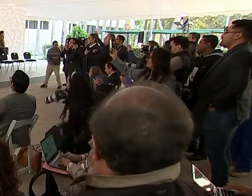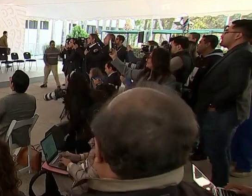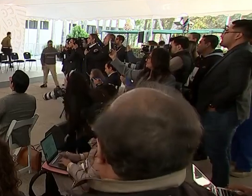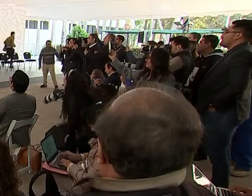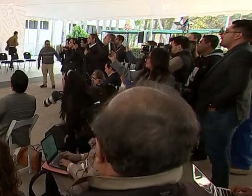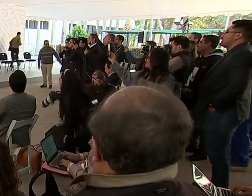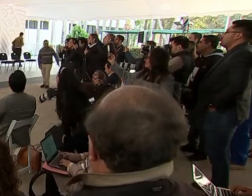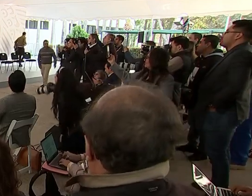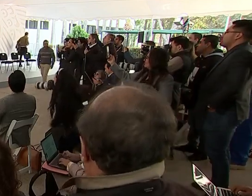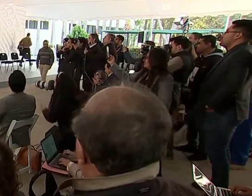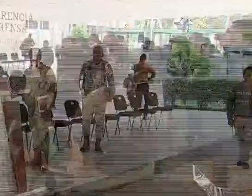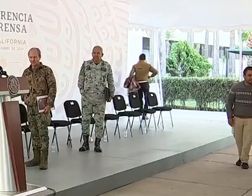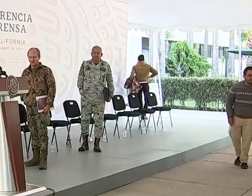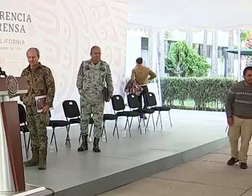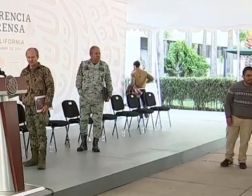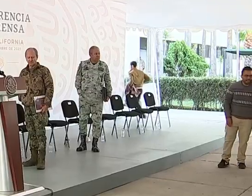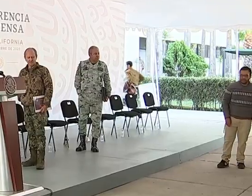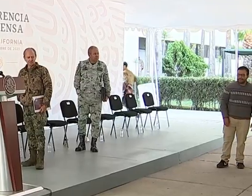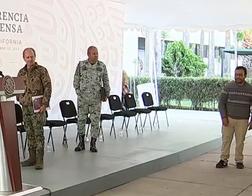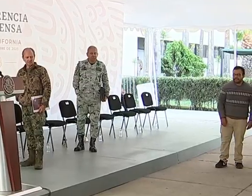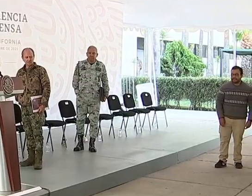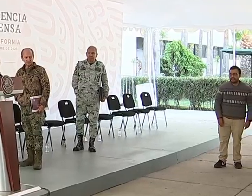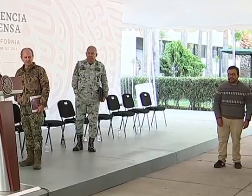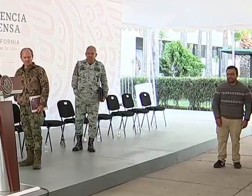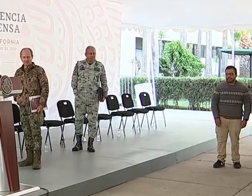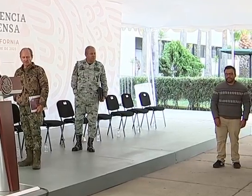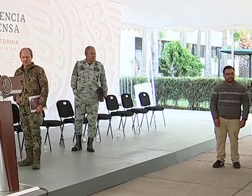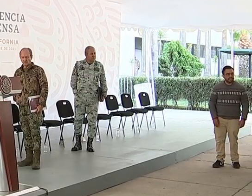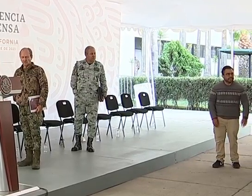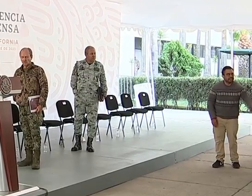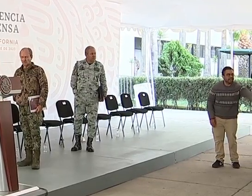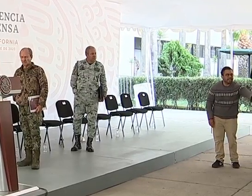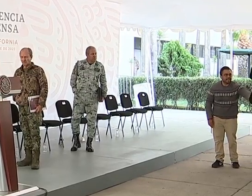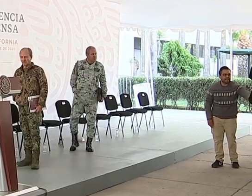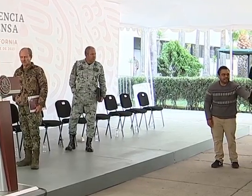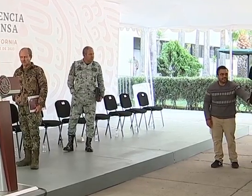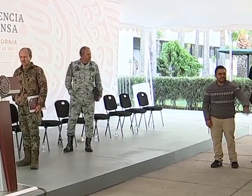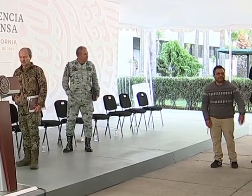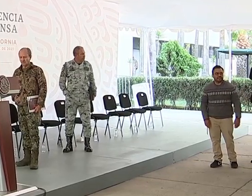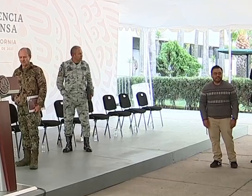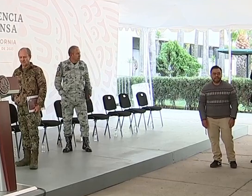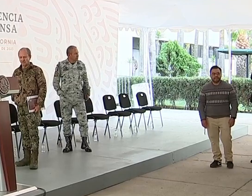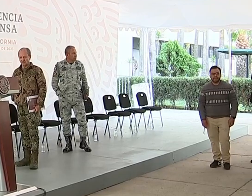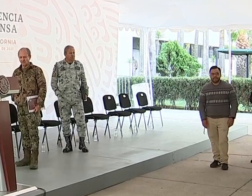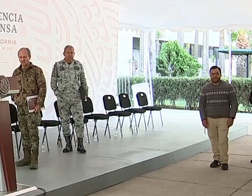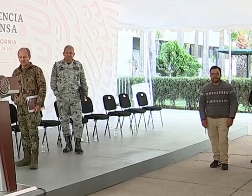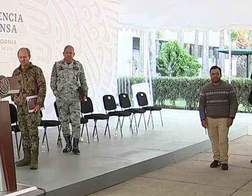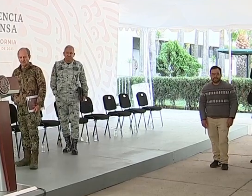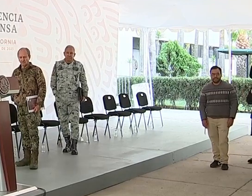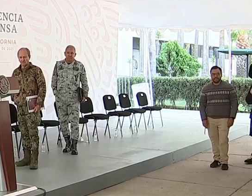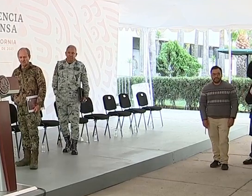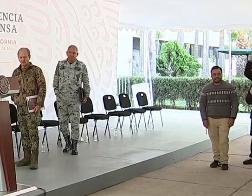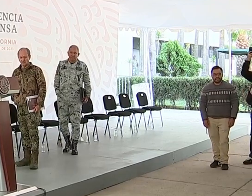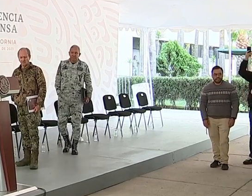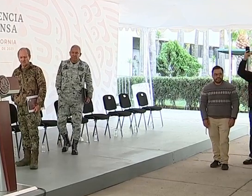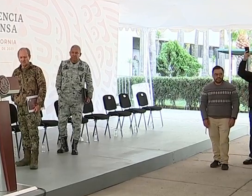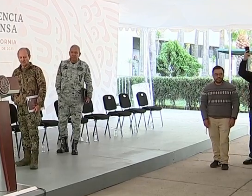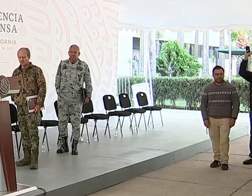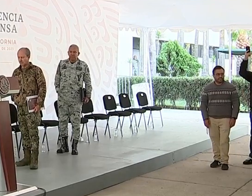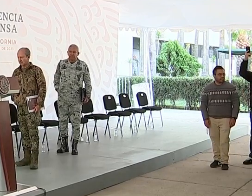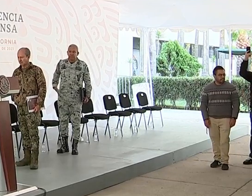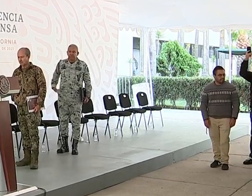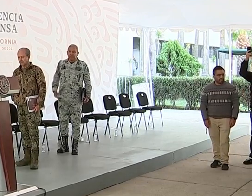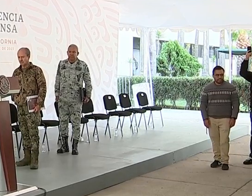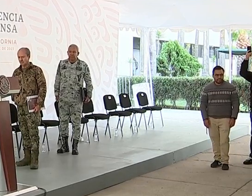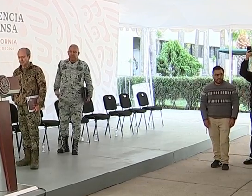aquí a las 7 7 de la mañana y este y este yo